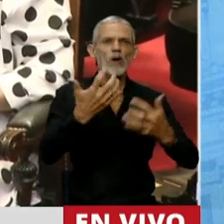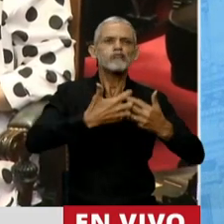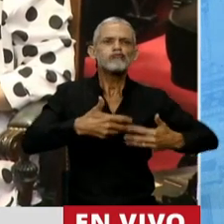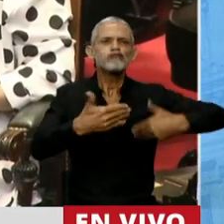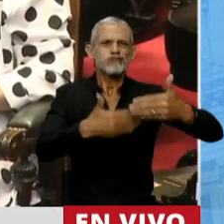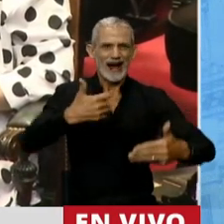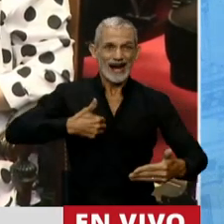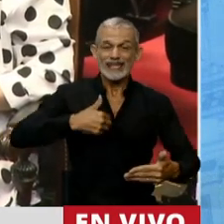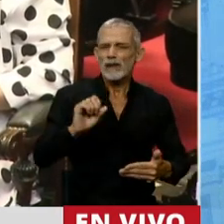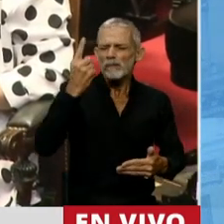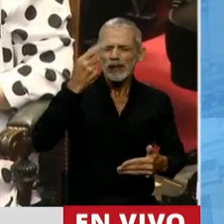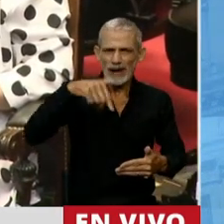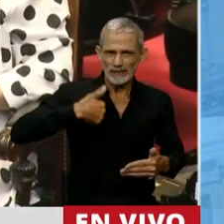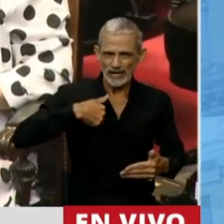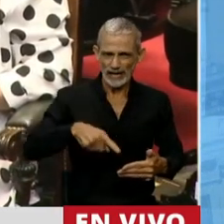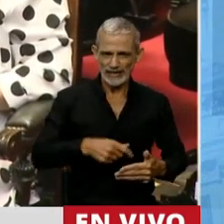en nuestro país por primera vez.